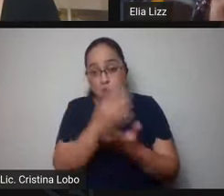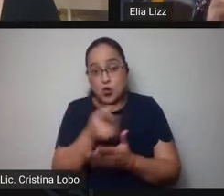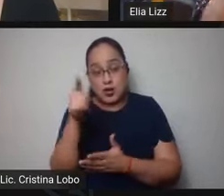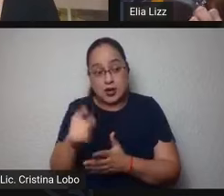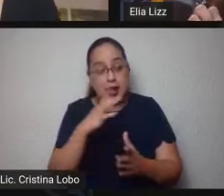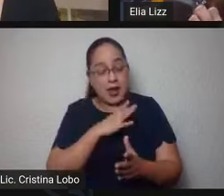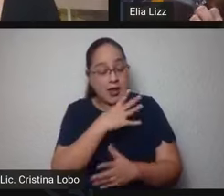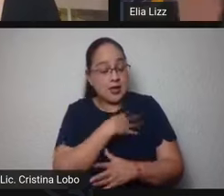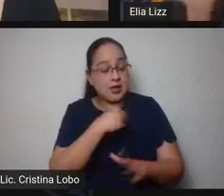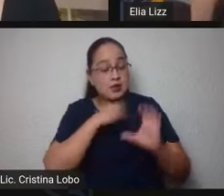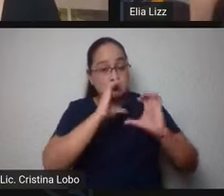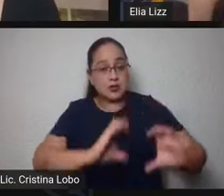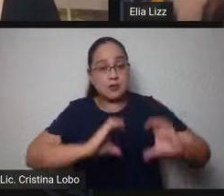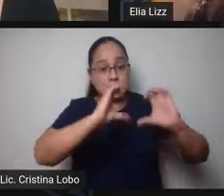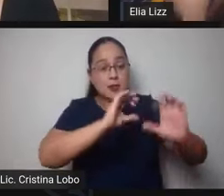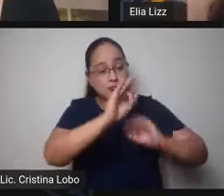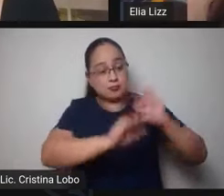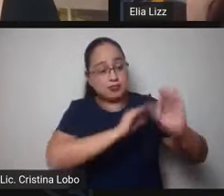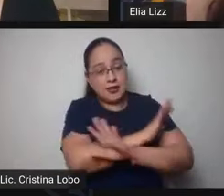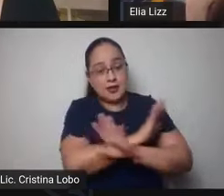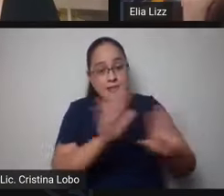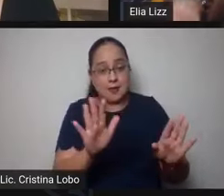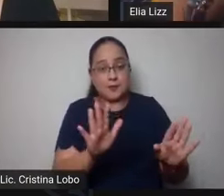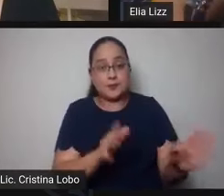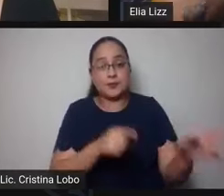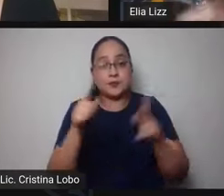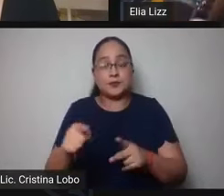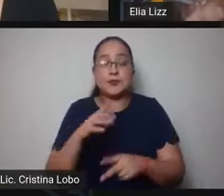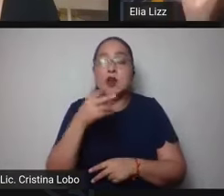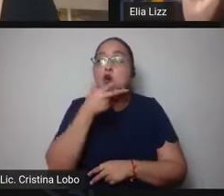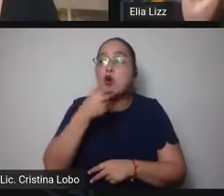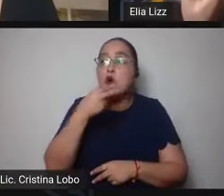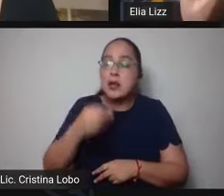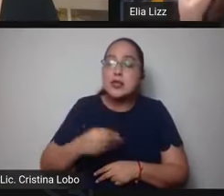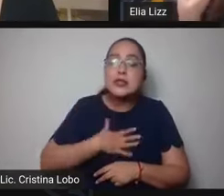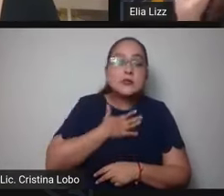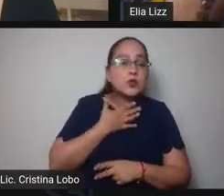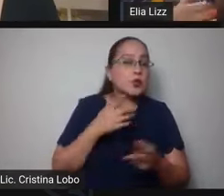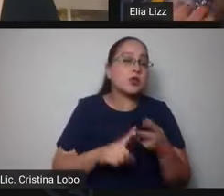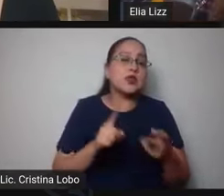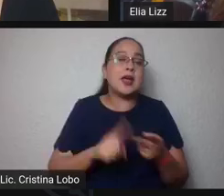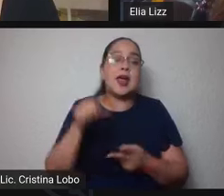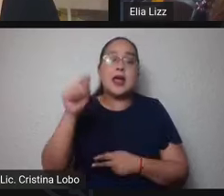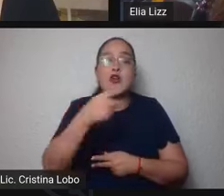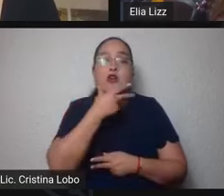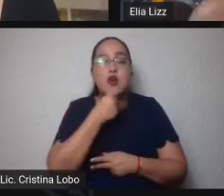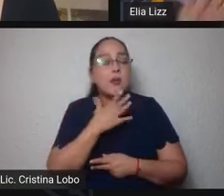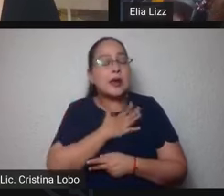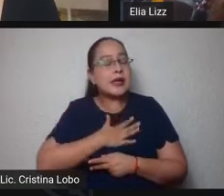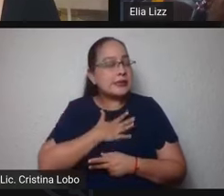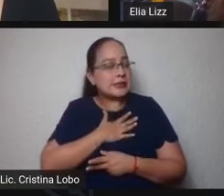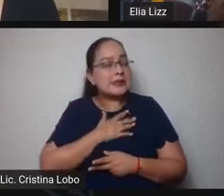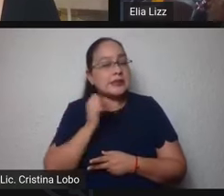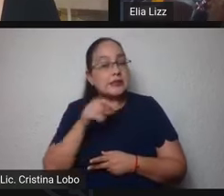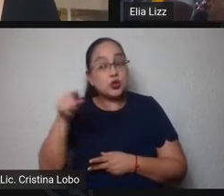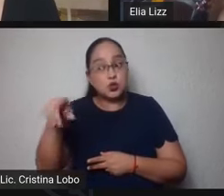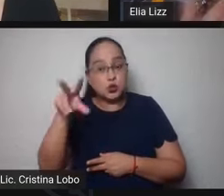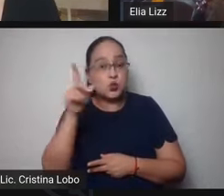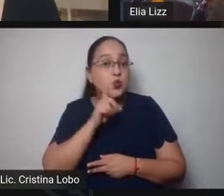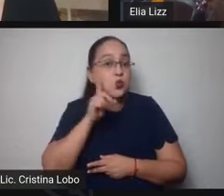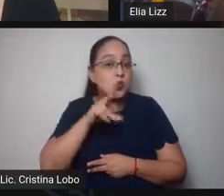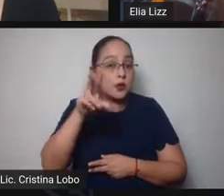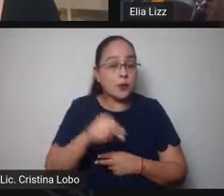hijos y pues el que se disfrute es el hombre, ¿no? El hombre va a venir contigo y él va a disfrutar y tú no, pero